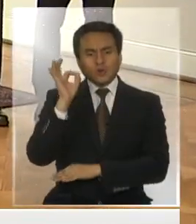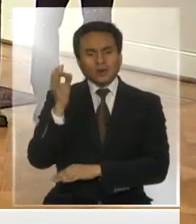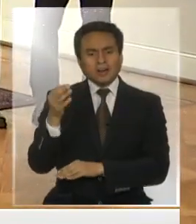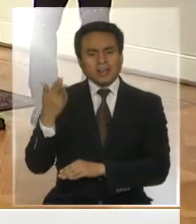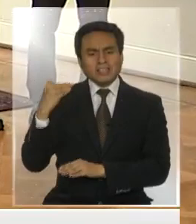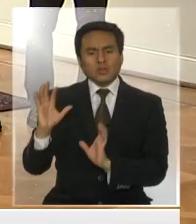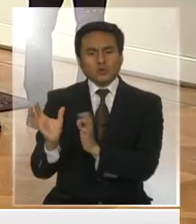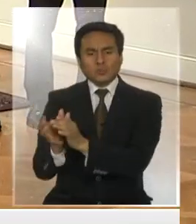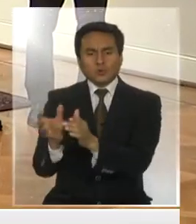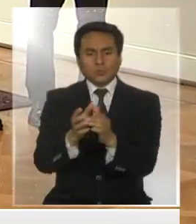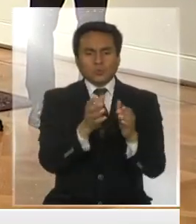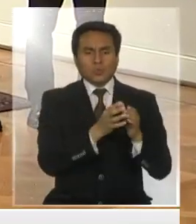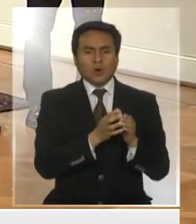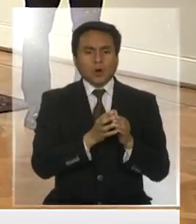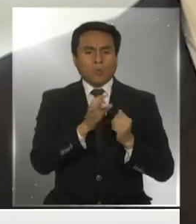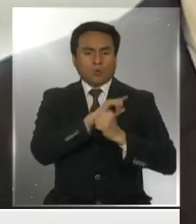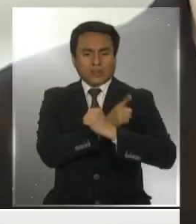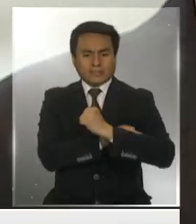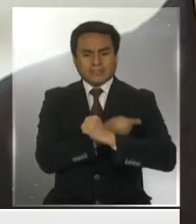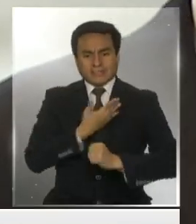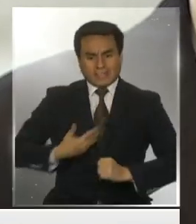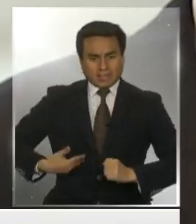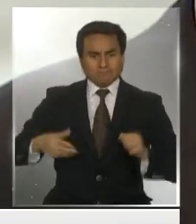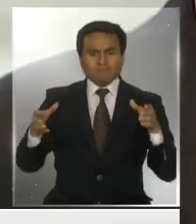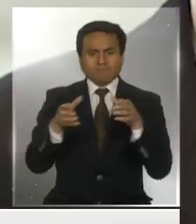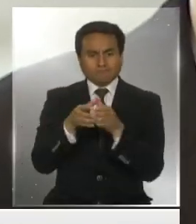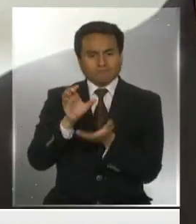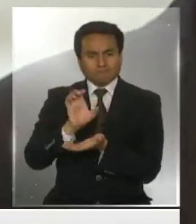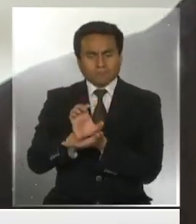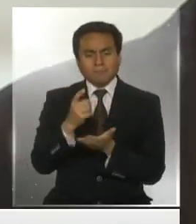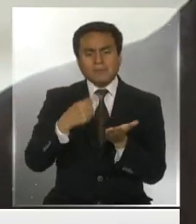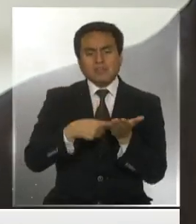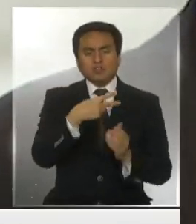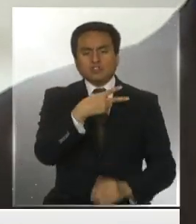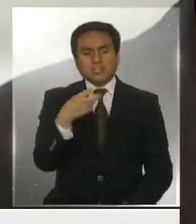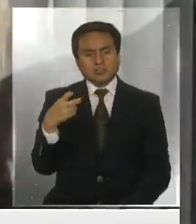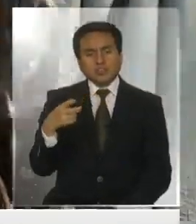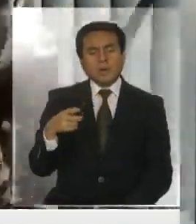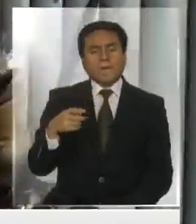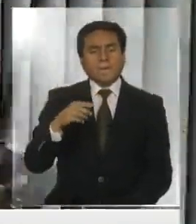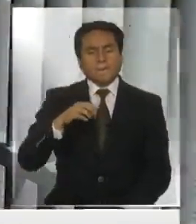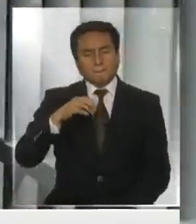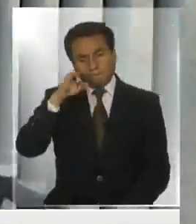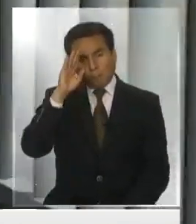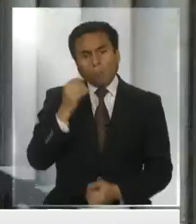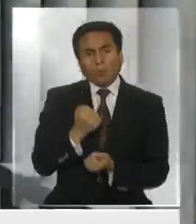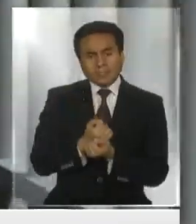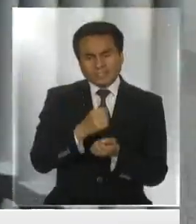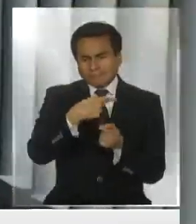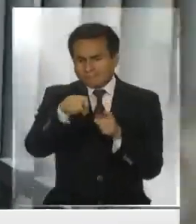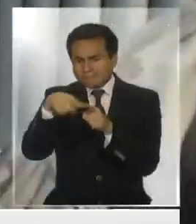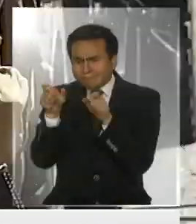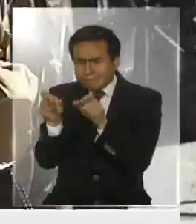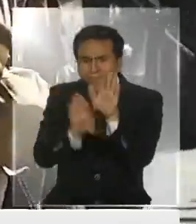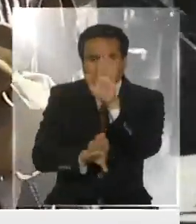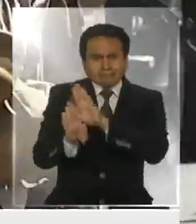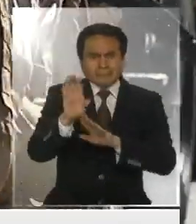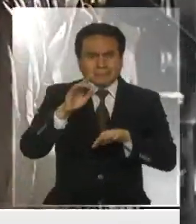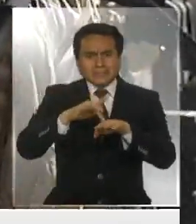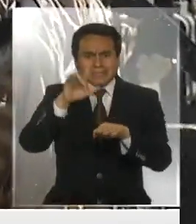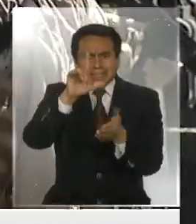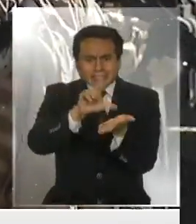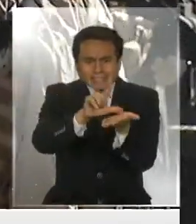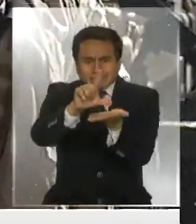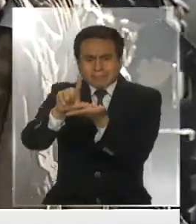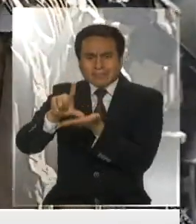con todos los poderes del Estado. Son 1.200 policías los que hoy resguardan la infraestructura crítica del país y